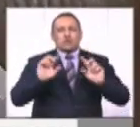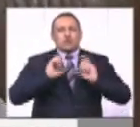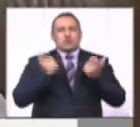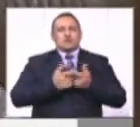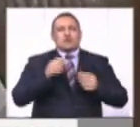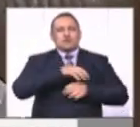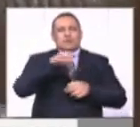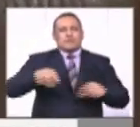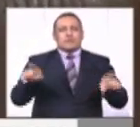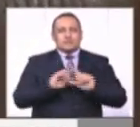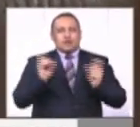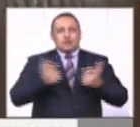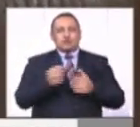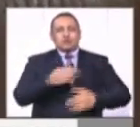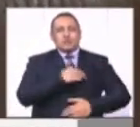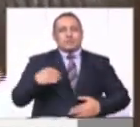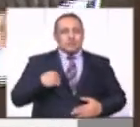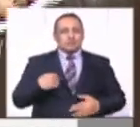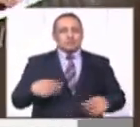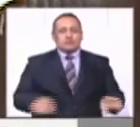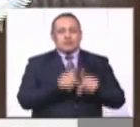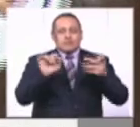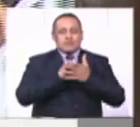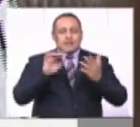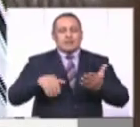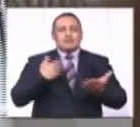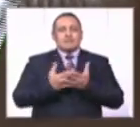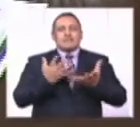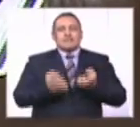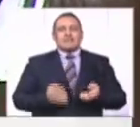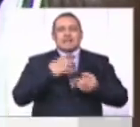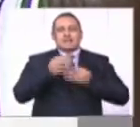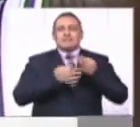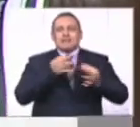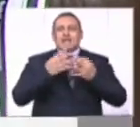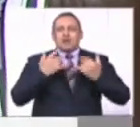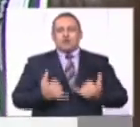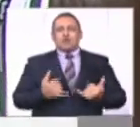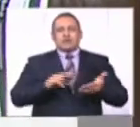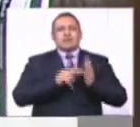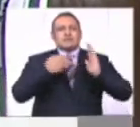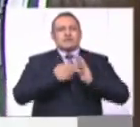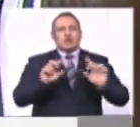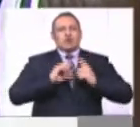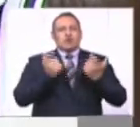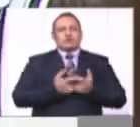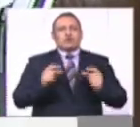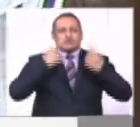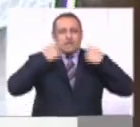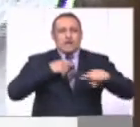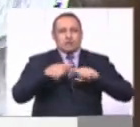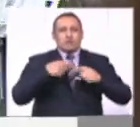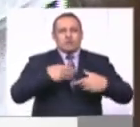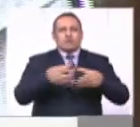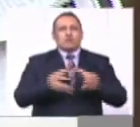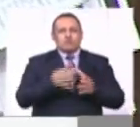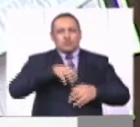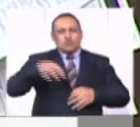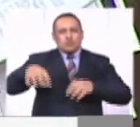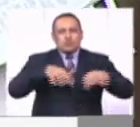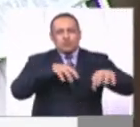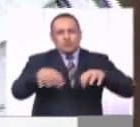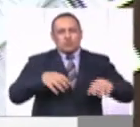descentralizados consejos de ministros descentralizados viene a pretender a decir hoy que se tratan de consejos de coordinación